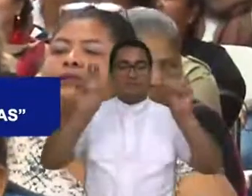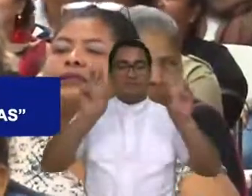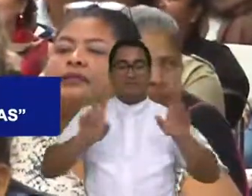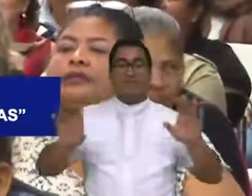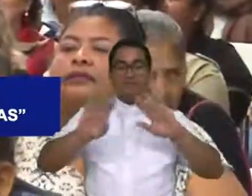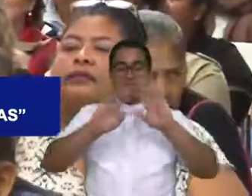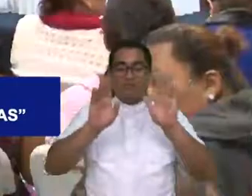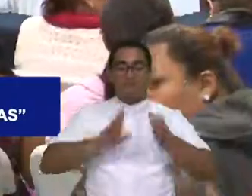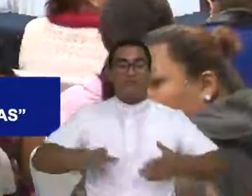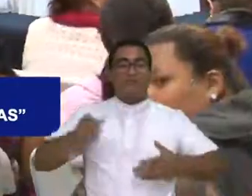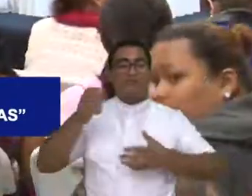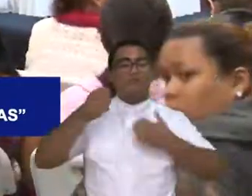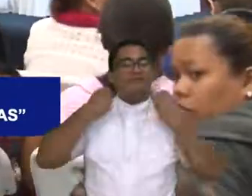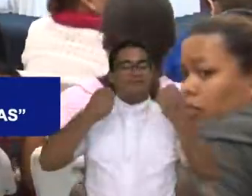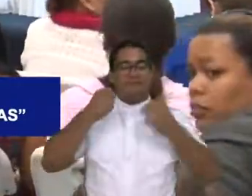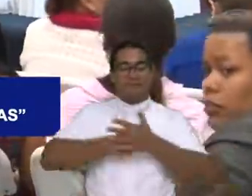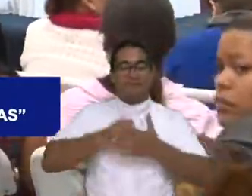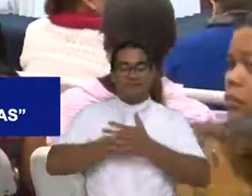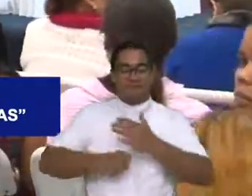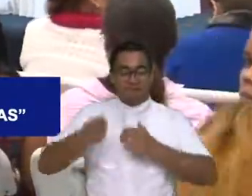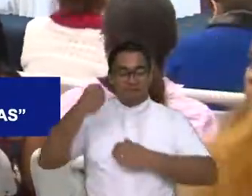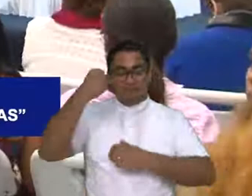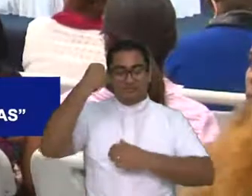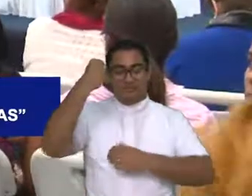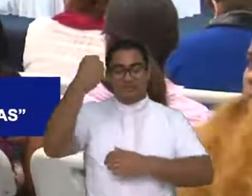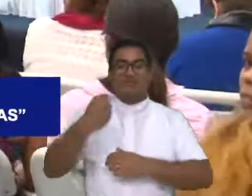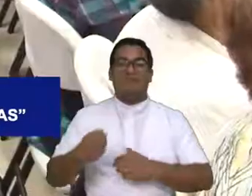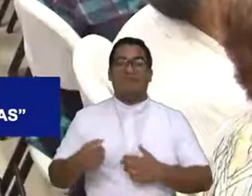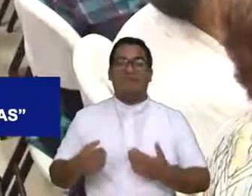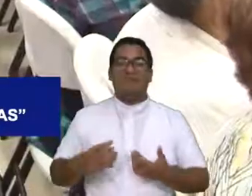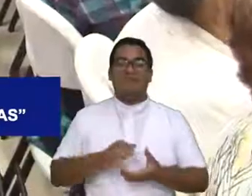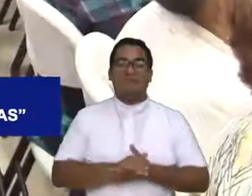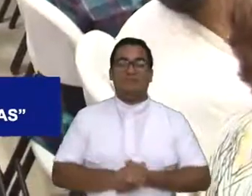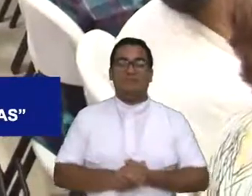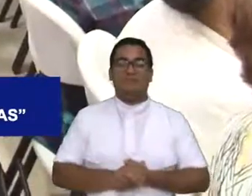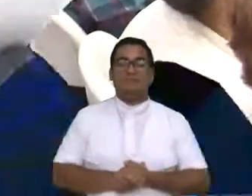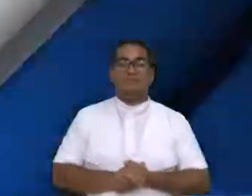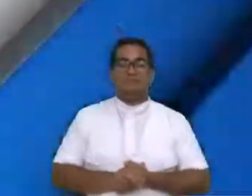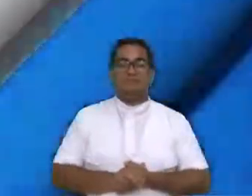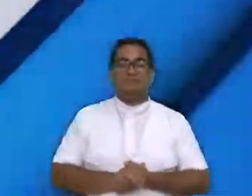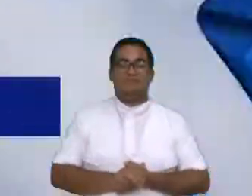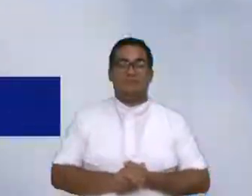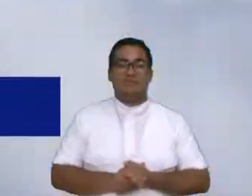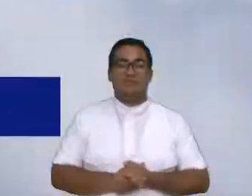lema Mujeres, Fuerza de Triunfo, en luchas y victorias.